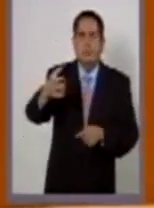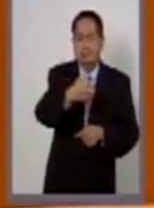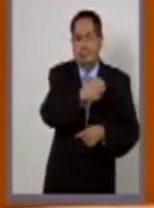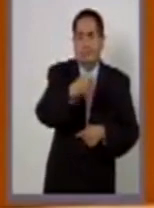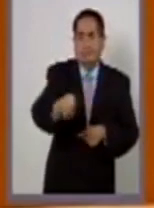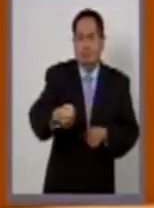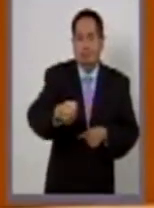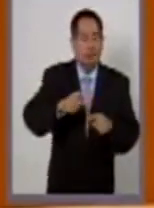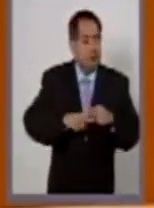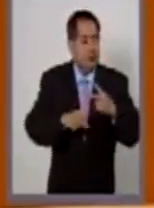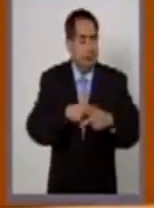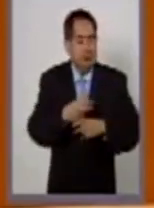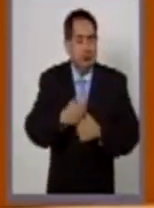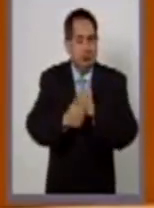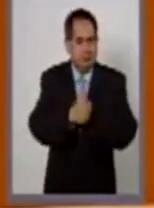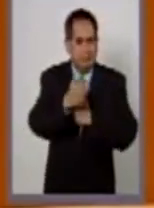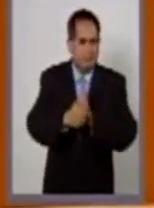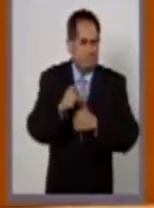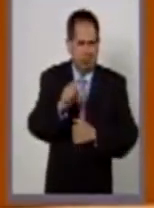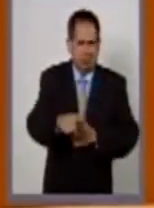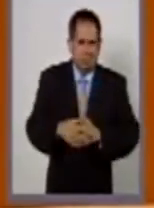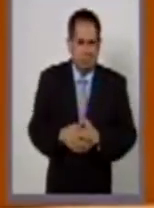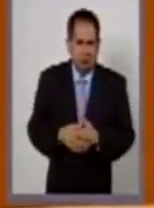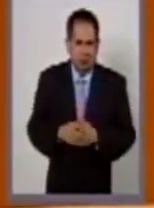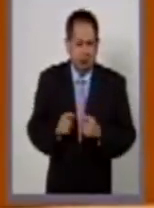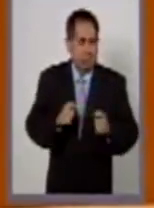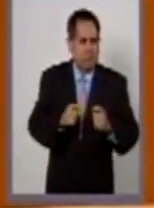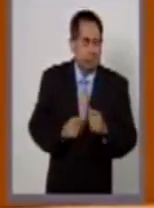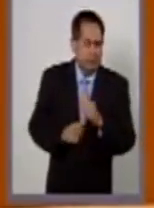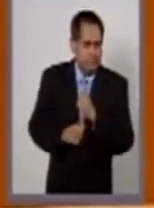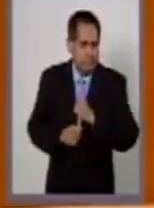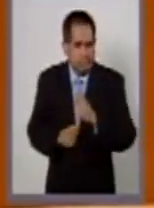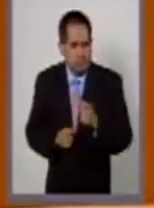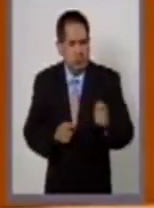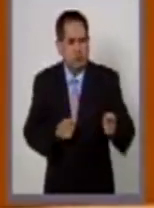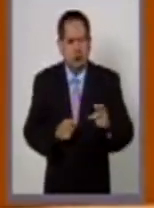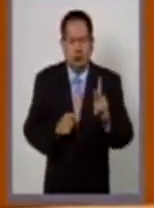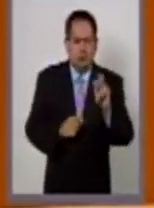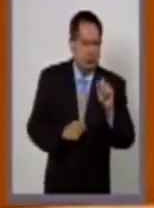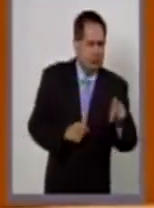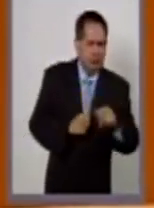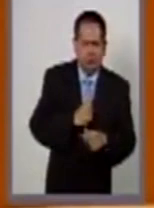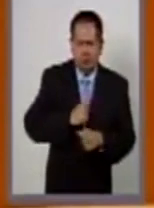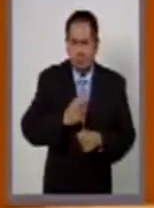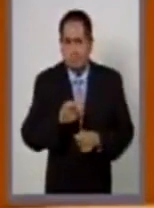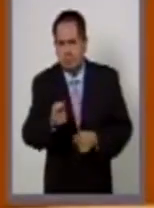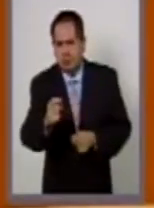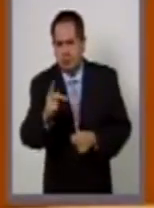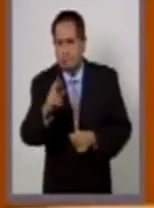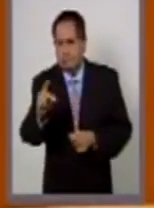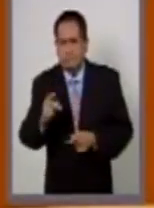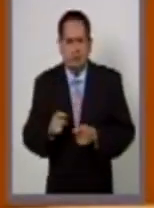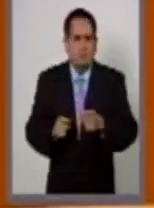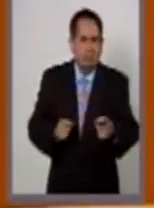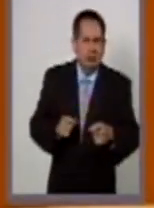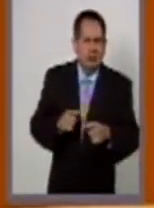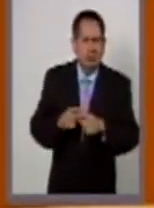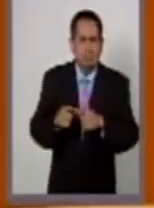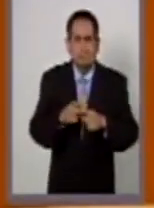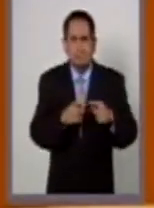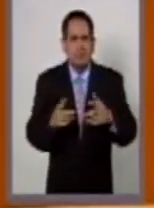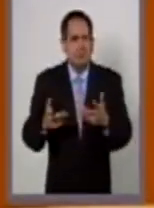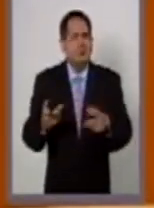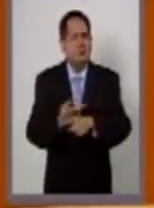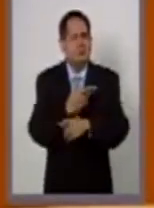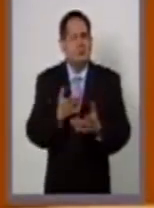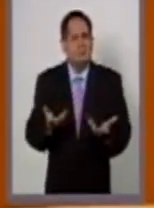van a competir. Porque les dan unos a los del PAN y les dan otros a los del PRD y les dan otros acá. ¿Y qué